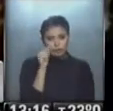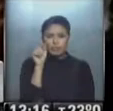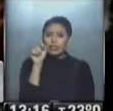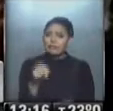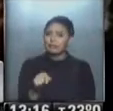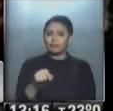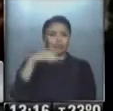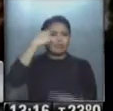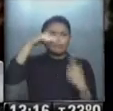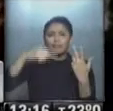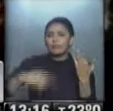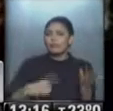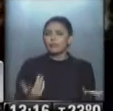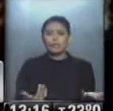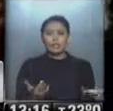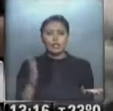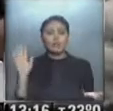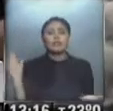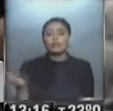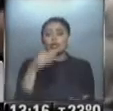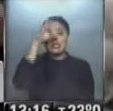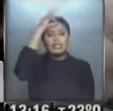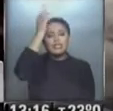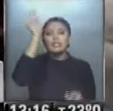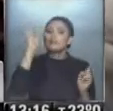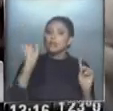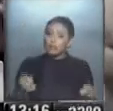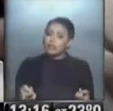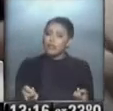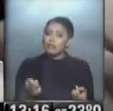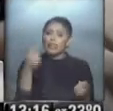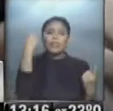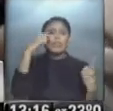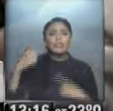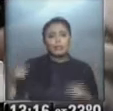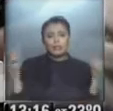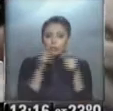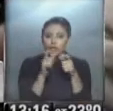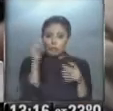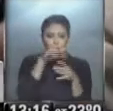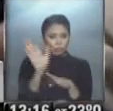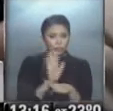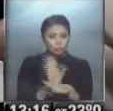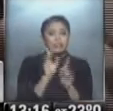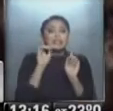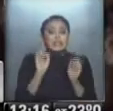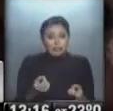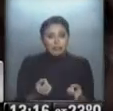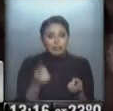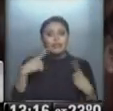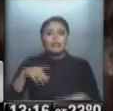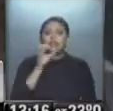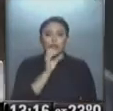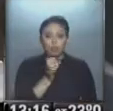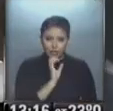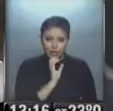anduvo desplegando su arte por el teatro, sino que también participó en muchísimas películas, que también fue parte de grandes